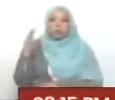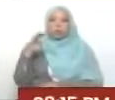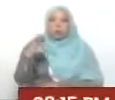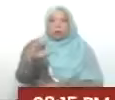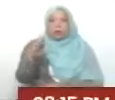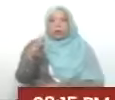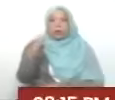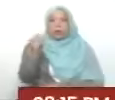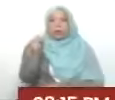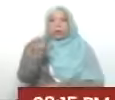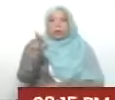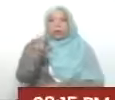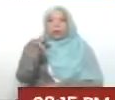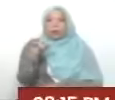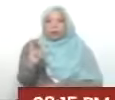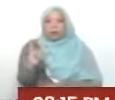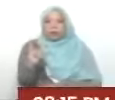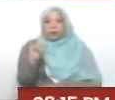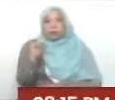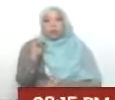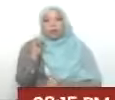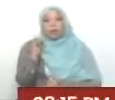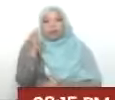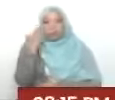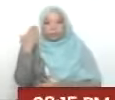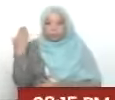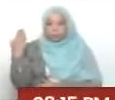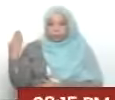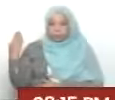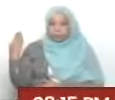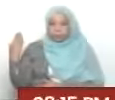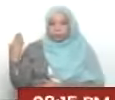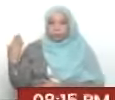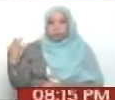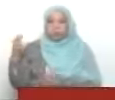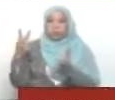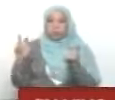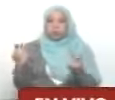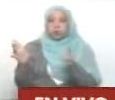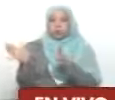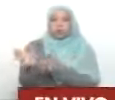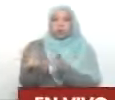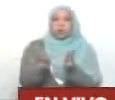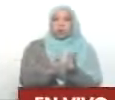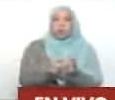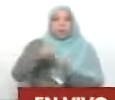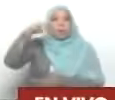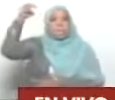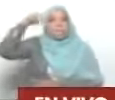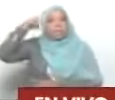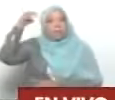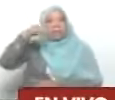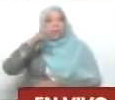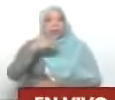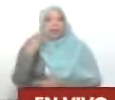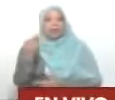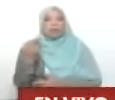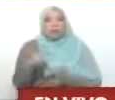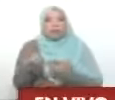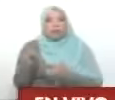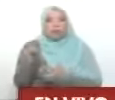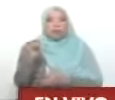Ecarri se cree la reencarnación de Arturo Ular Pietri.